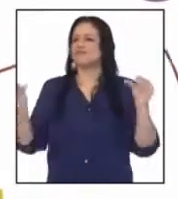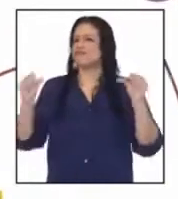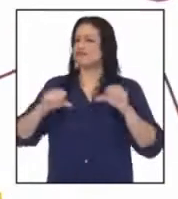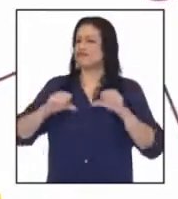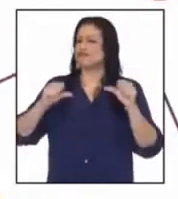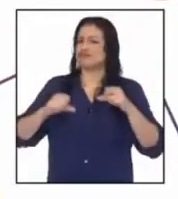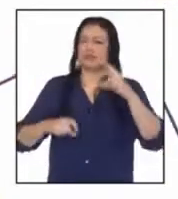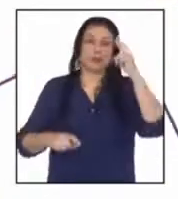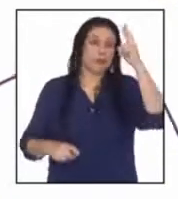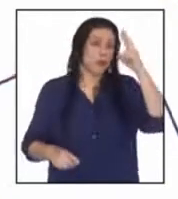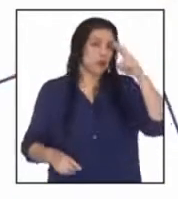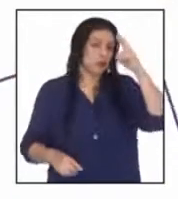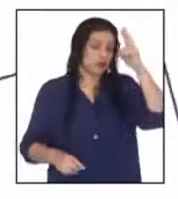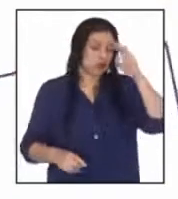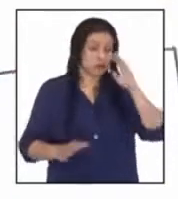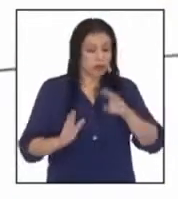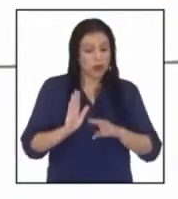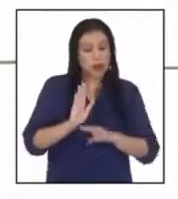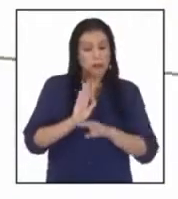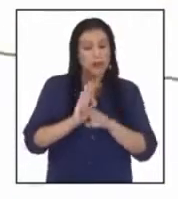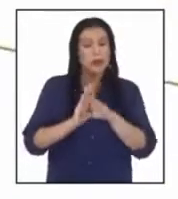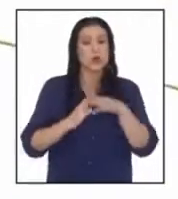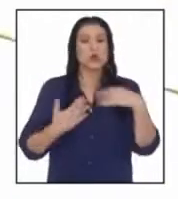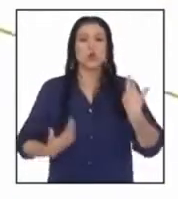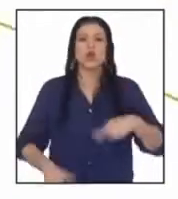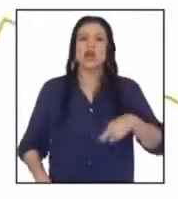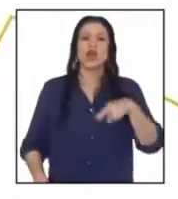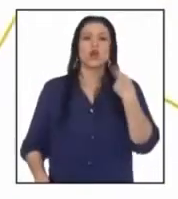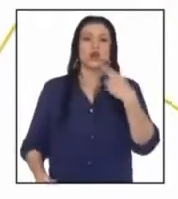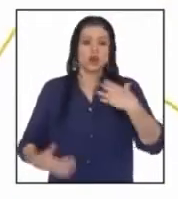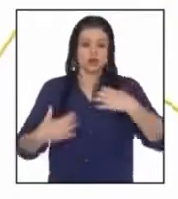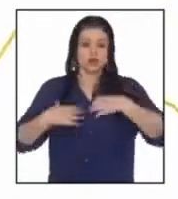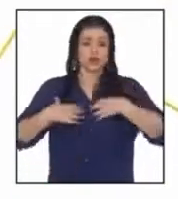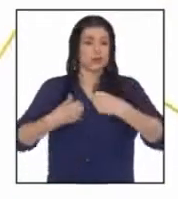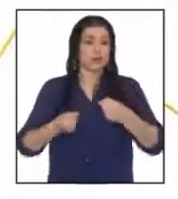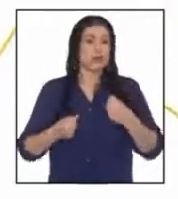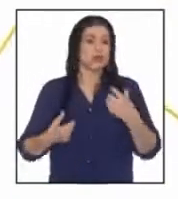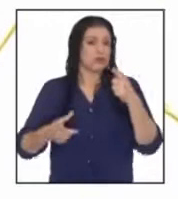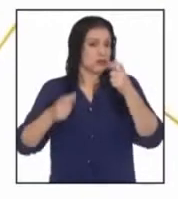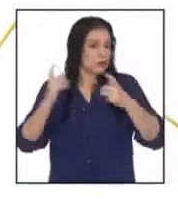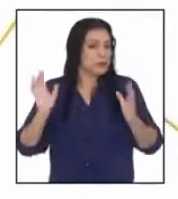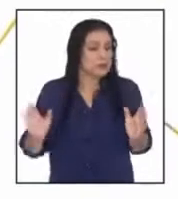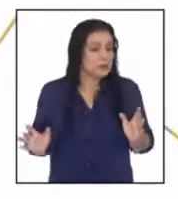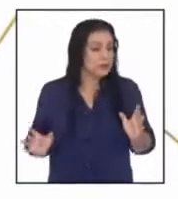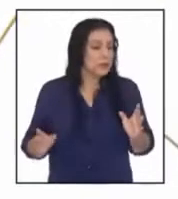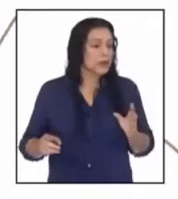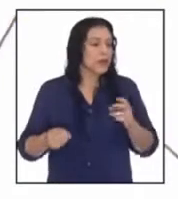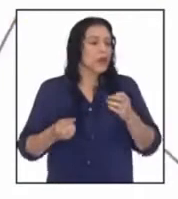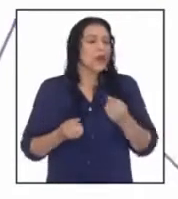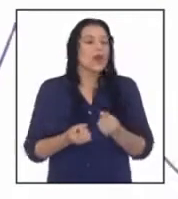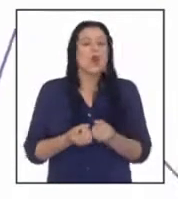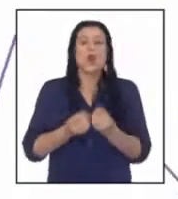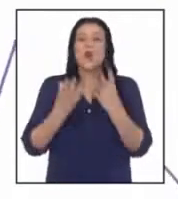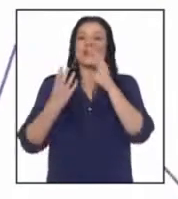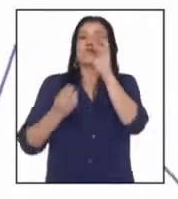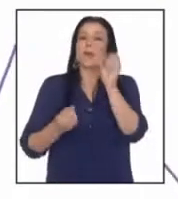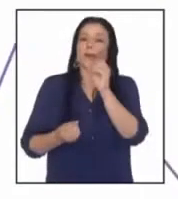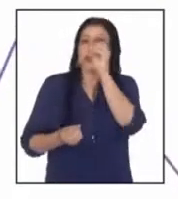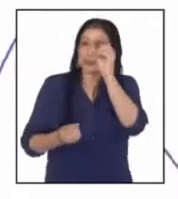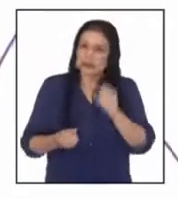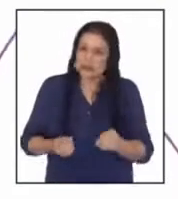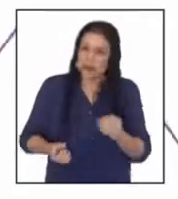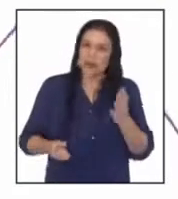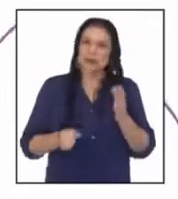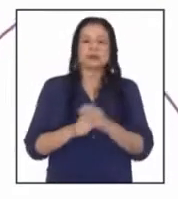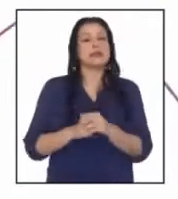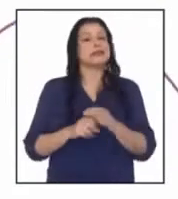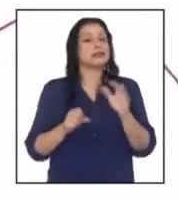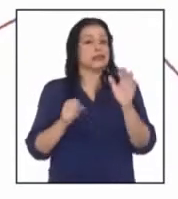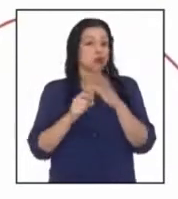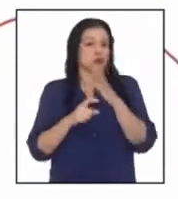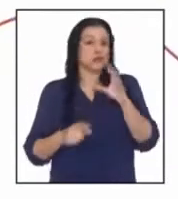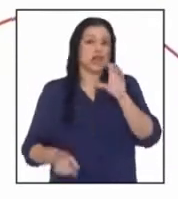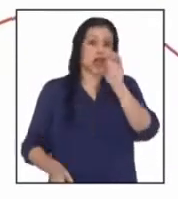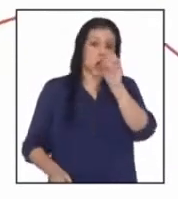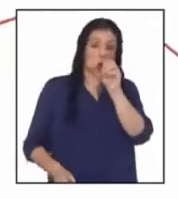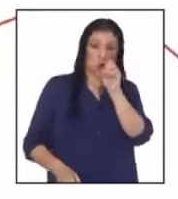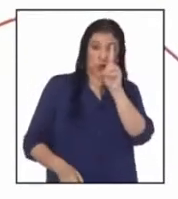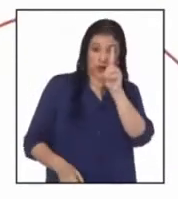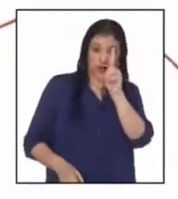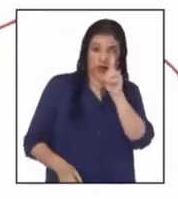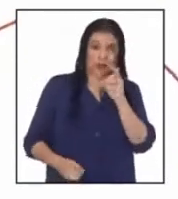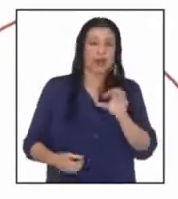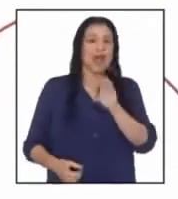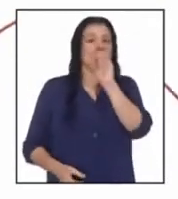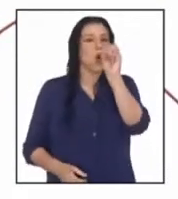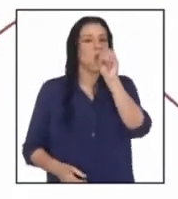y por ello aumentarán los riesgos para la salud. Los valores de porcentaje de saturación del OD